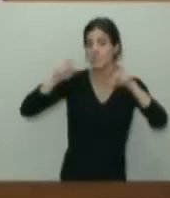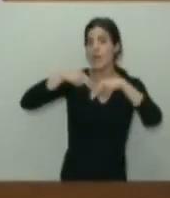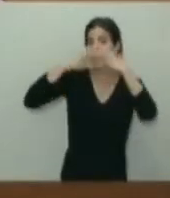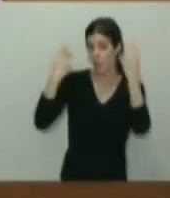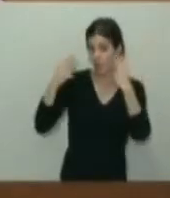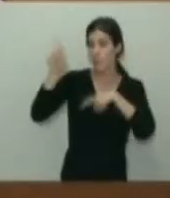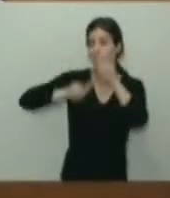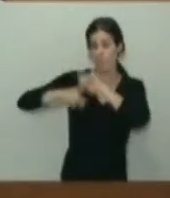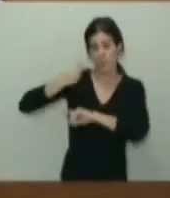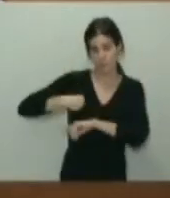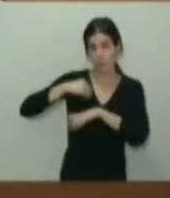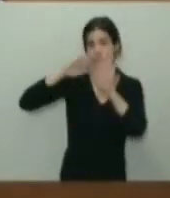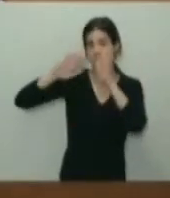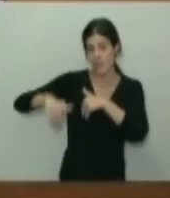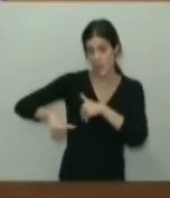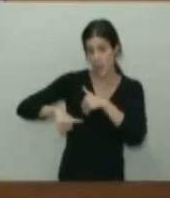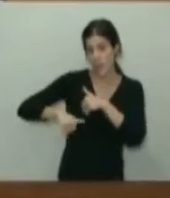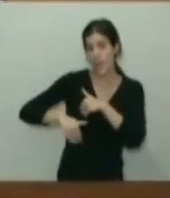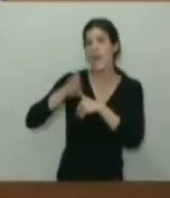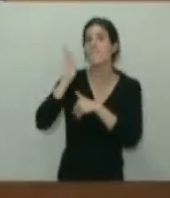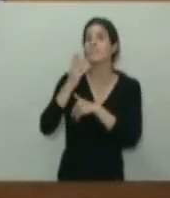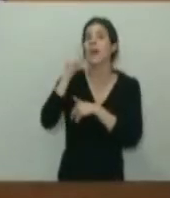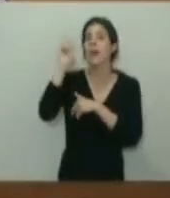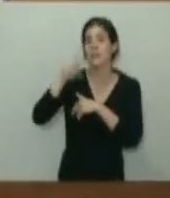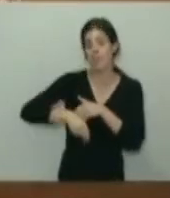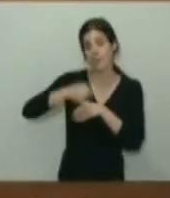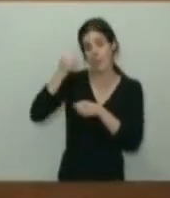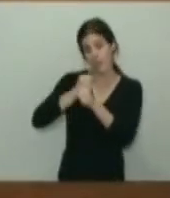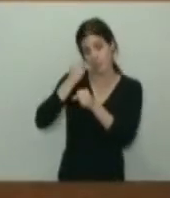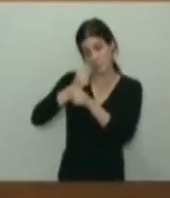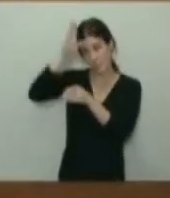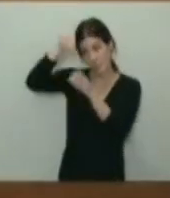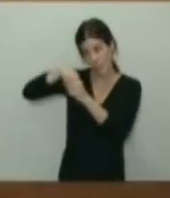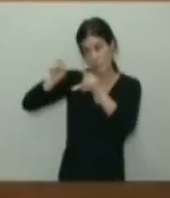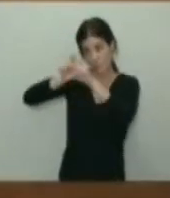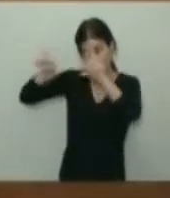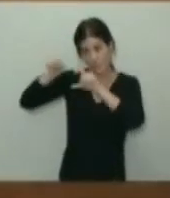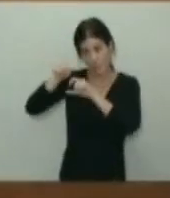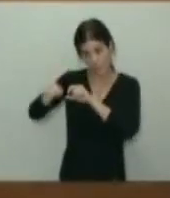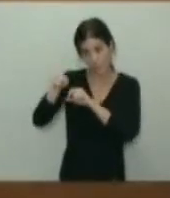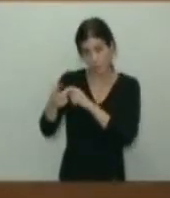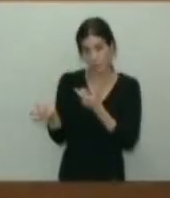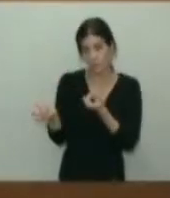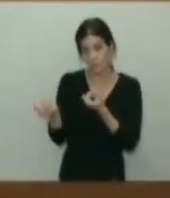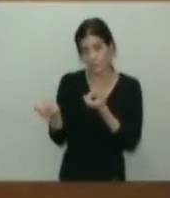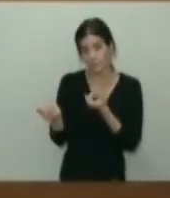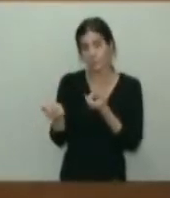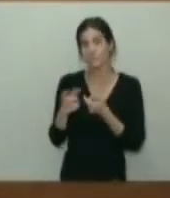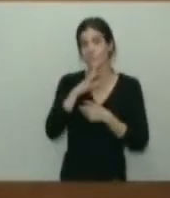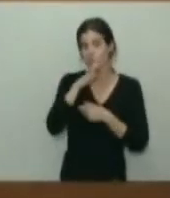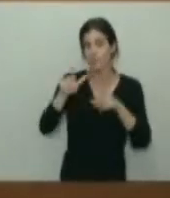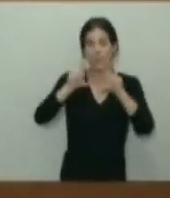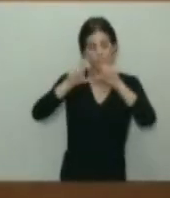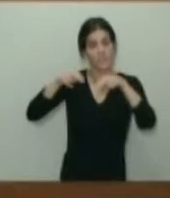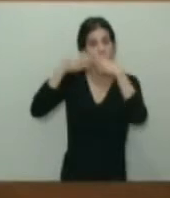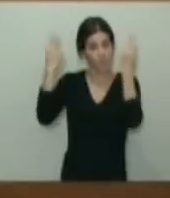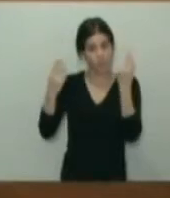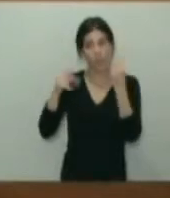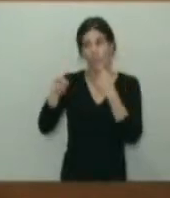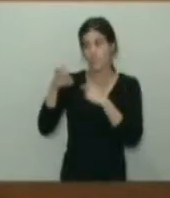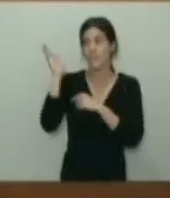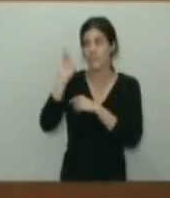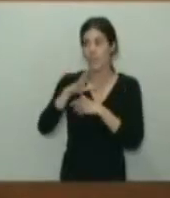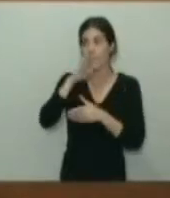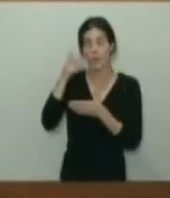eran los trabajadores de esas empresas subcontratadas los paganos de esa situación de impago de